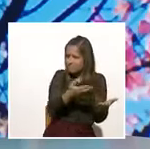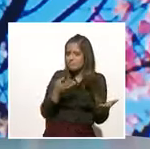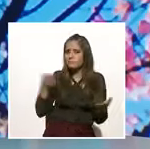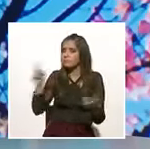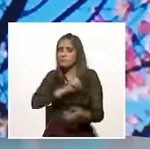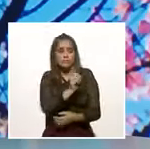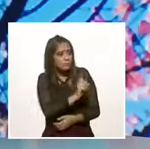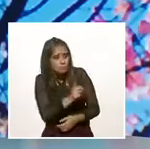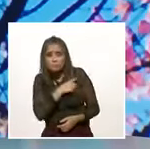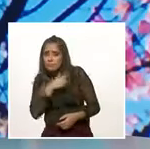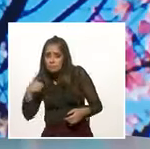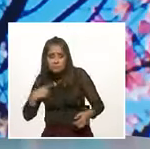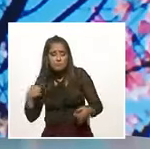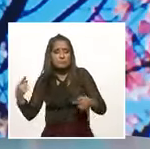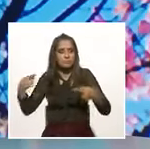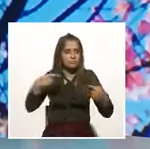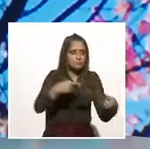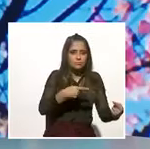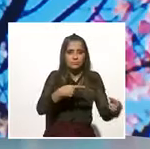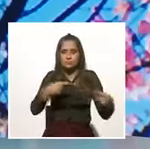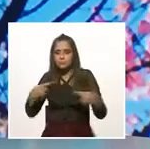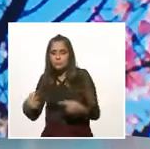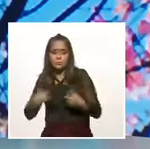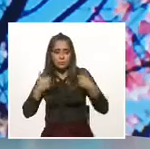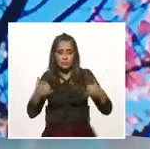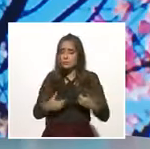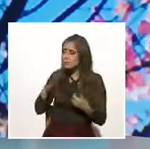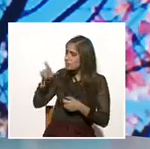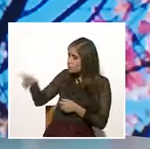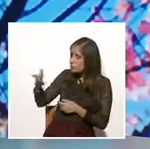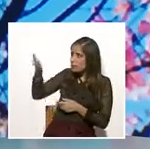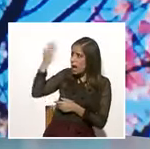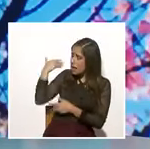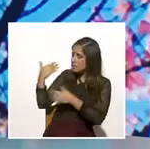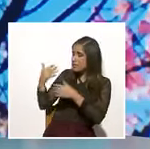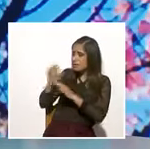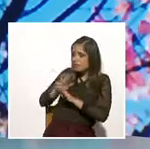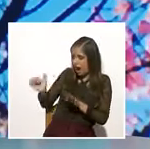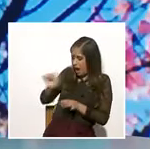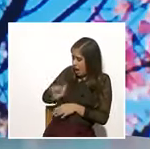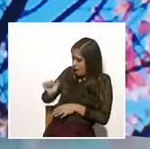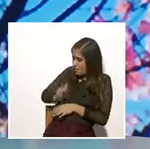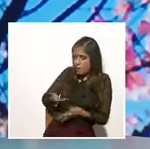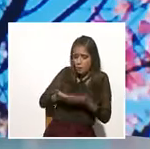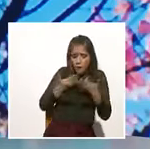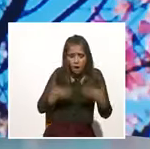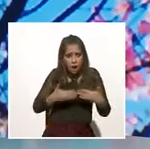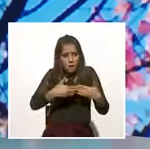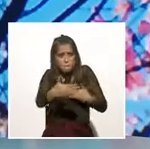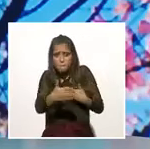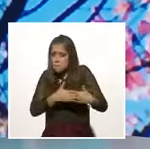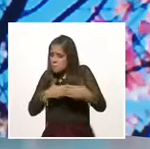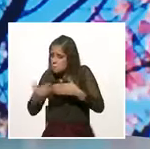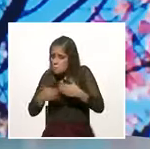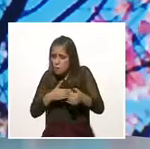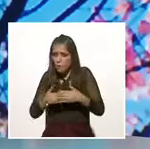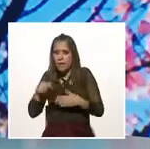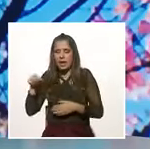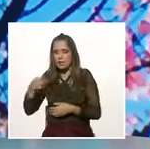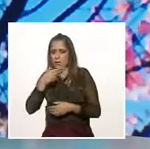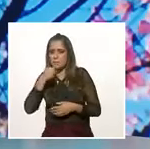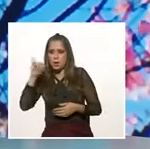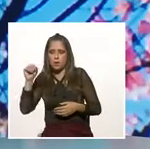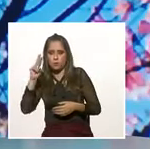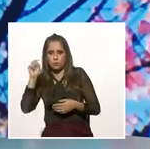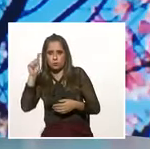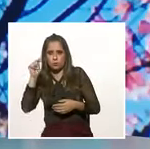generación que está diciendo, papá, tu tiempo no nos sirvió a nosotros y necesitamos cambiar, y este señor Don Justo que